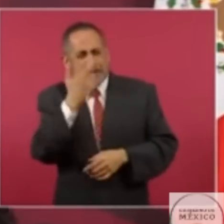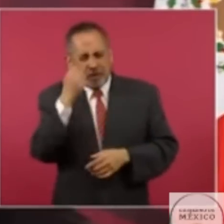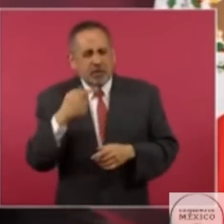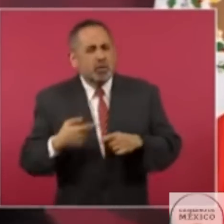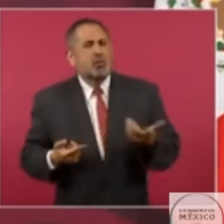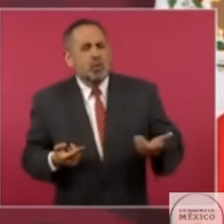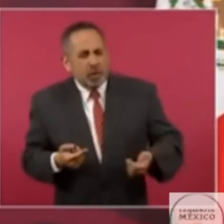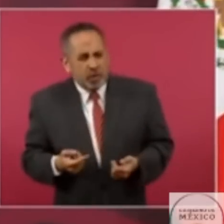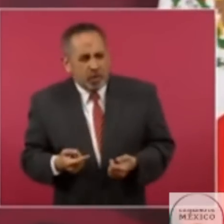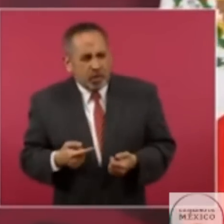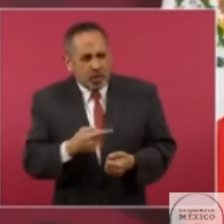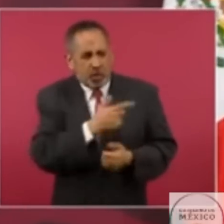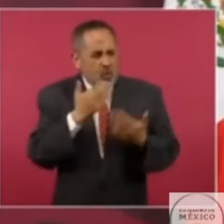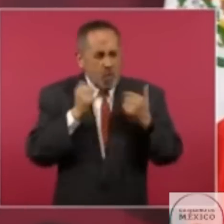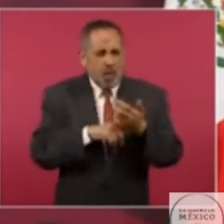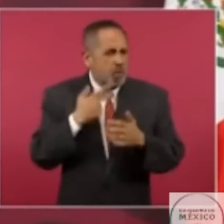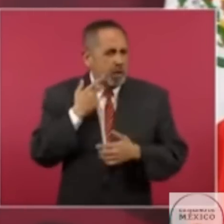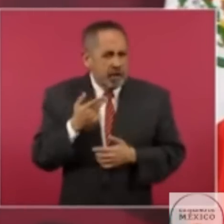¿Con qué autoridad política?